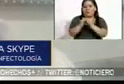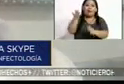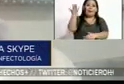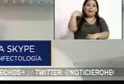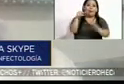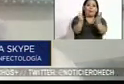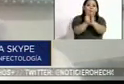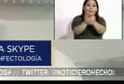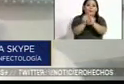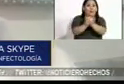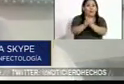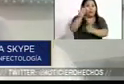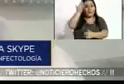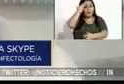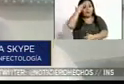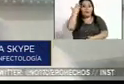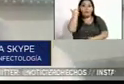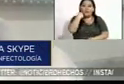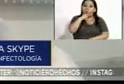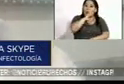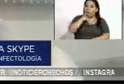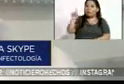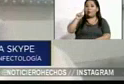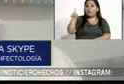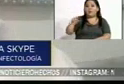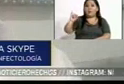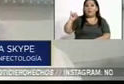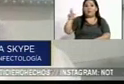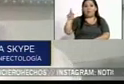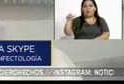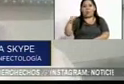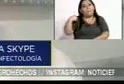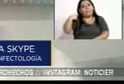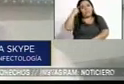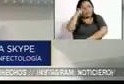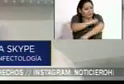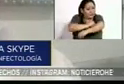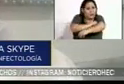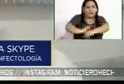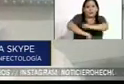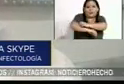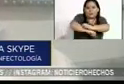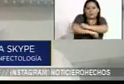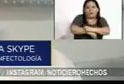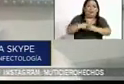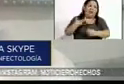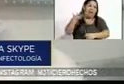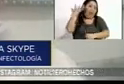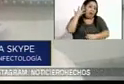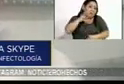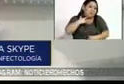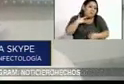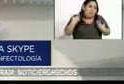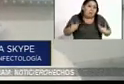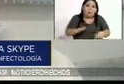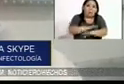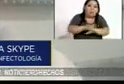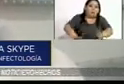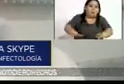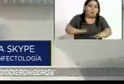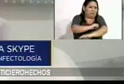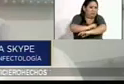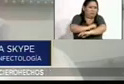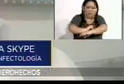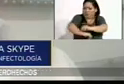tuvimos con el SICA, en el cual nada más pensábamos que era un rash, que era fiebre, que era un malestar que íbamos a tener y hasta ahí se terminaba todo.